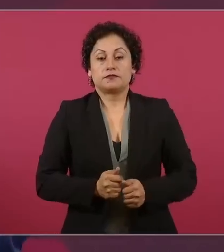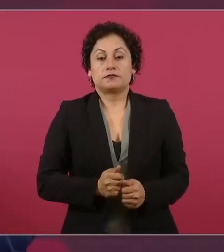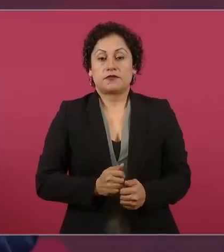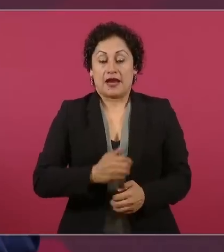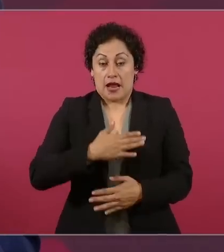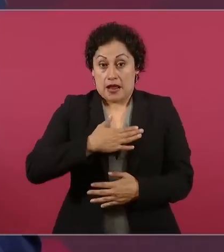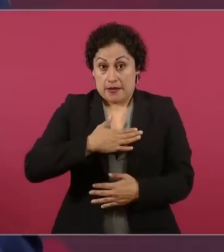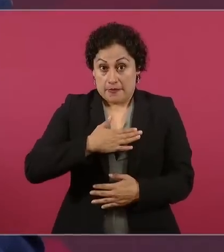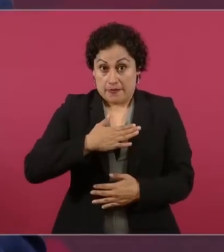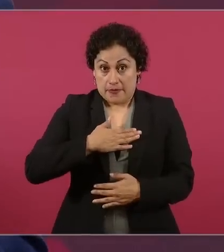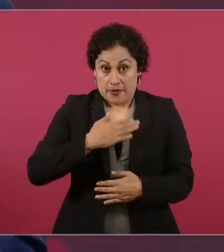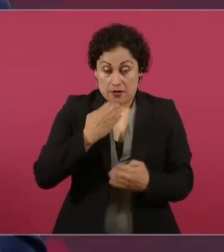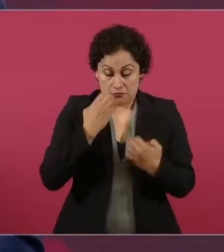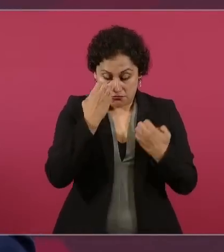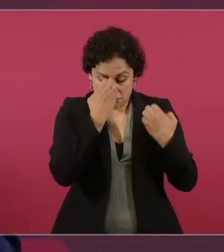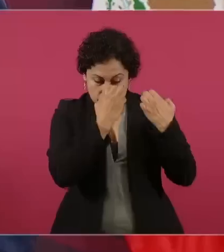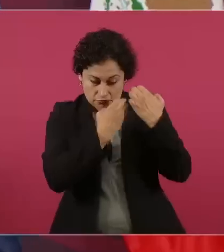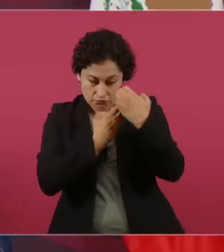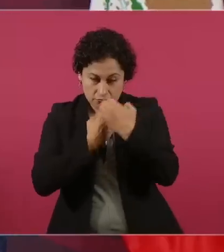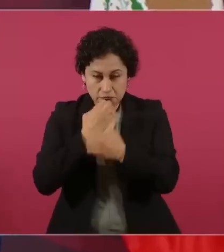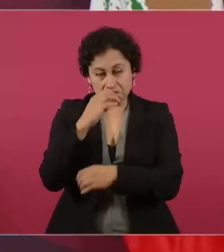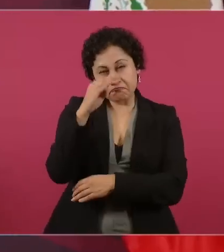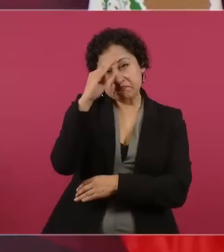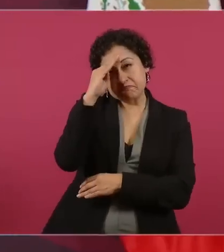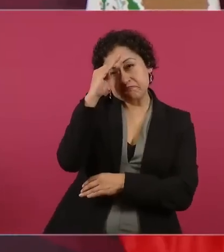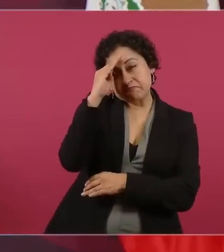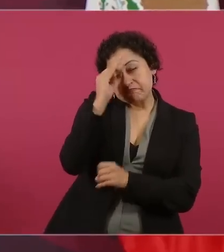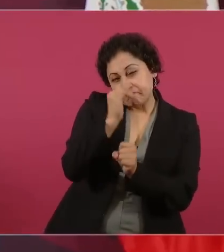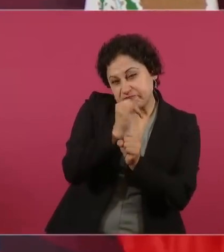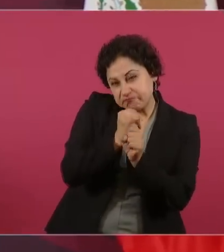análisis, mi pronóstico,